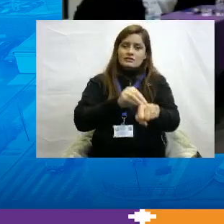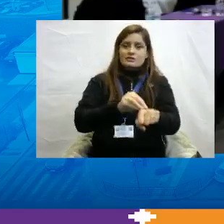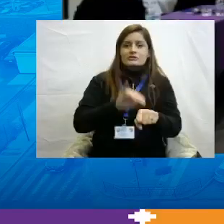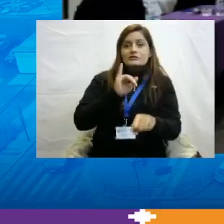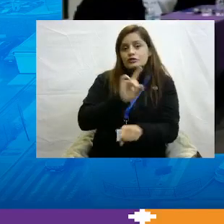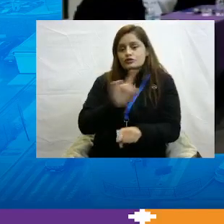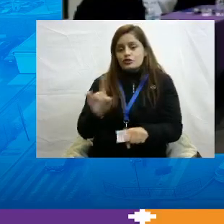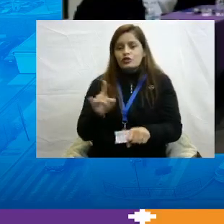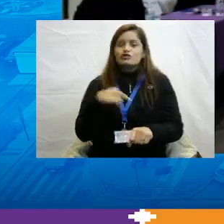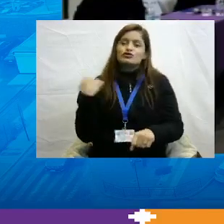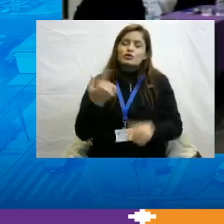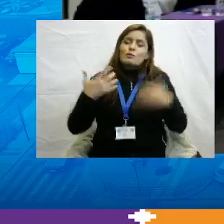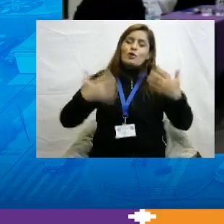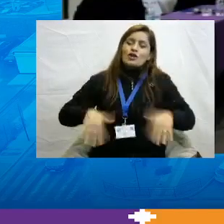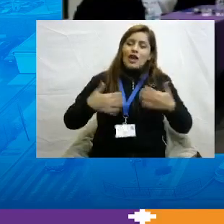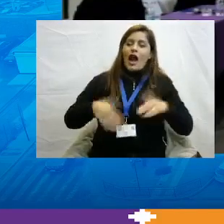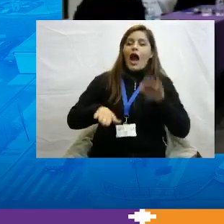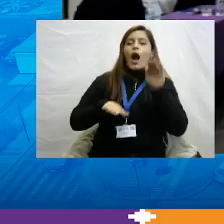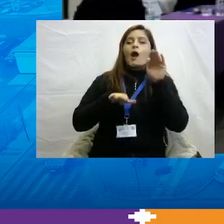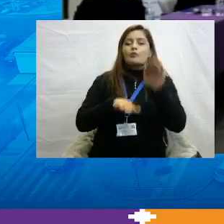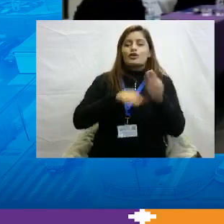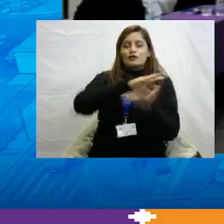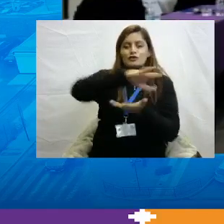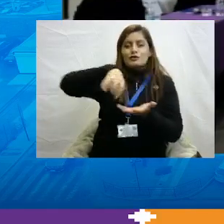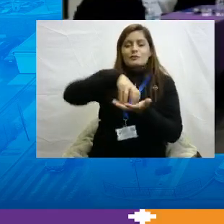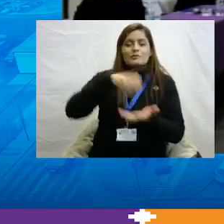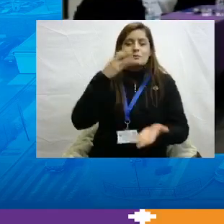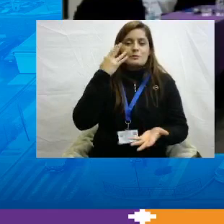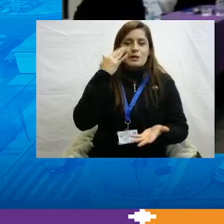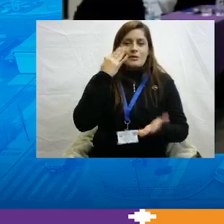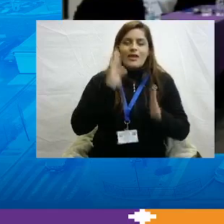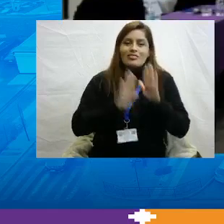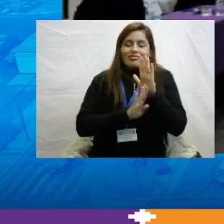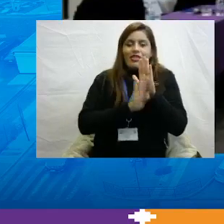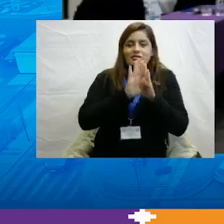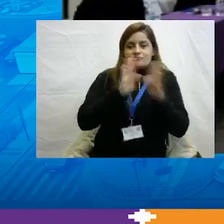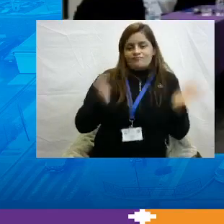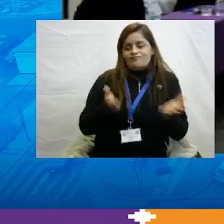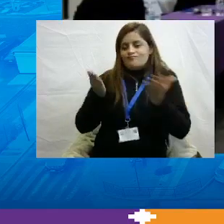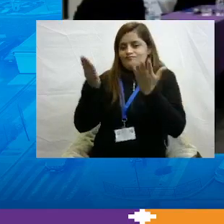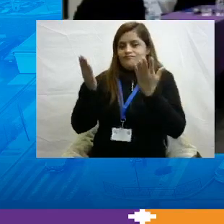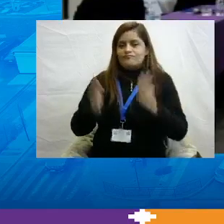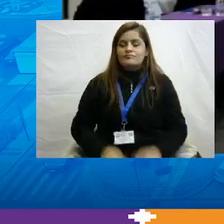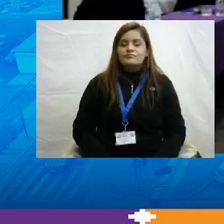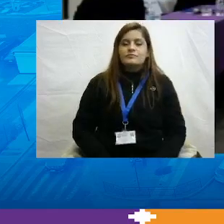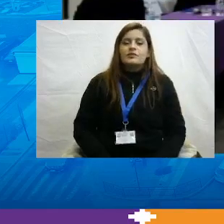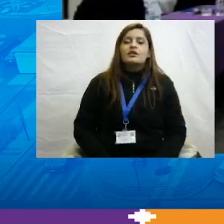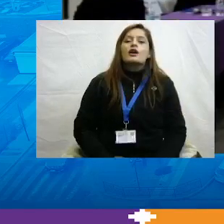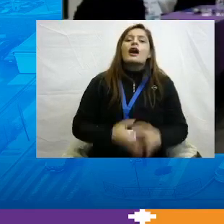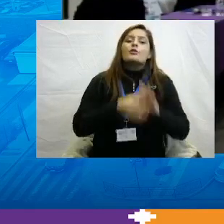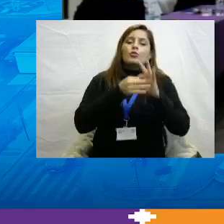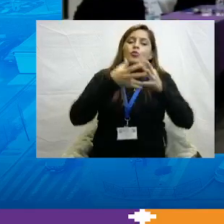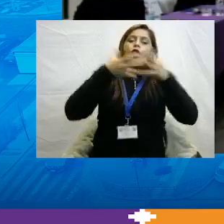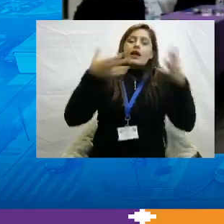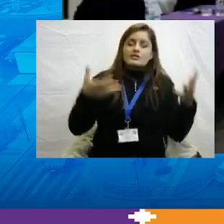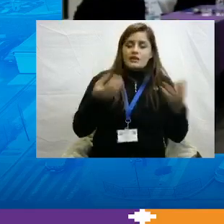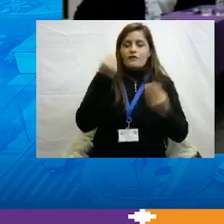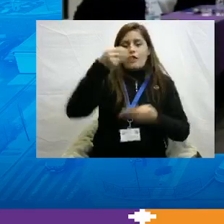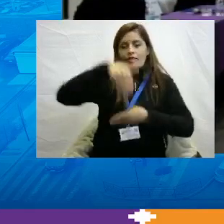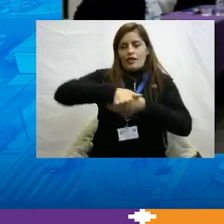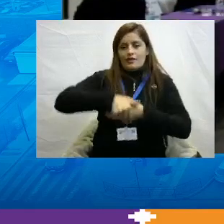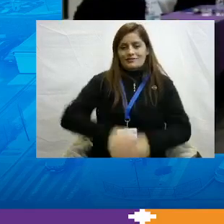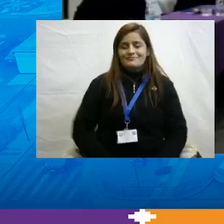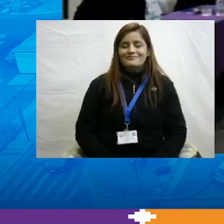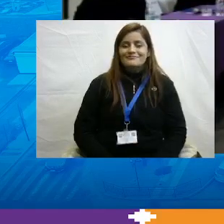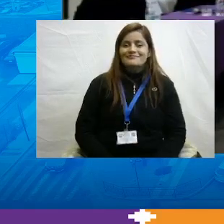es muy importante apoyar, ¿no es cierto?, a la comuna en todo lo que tiene que ver con el desarrollo comunitario. Así que tengan muy buena tarde.